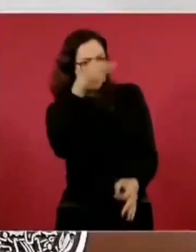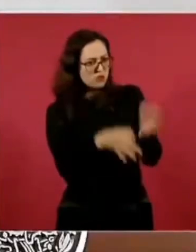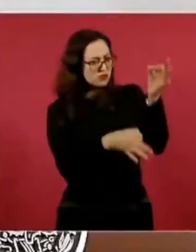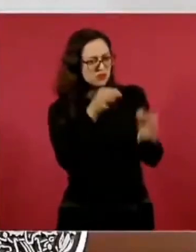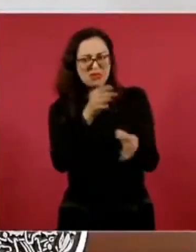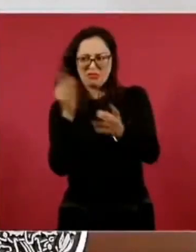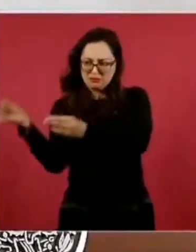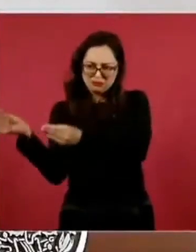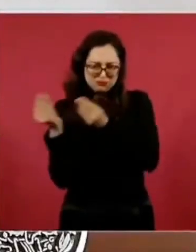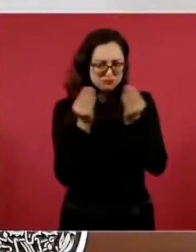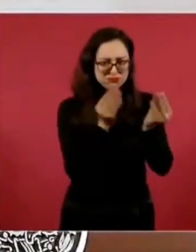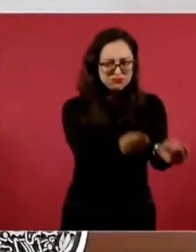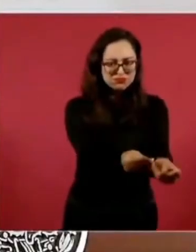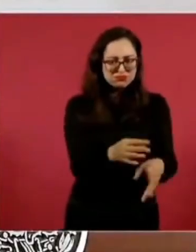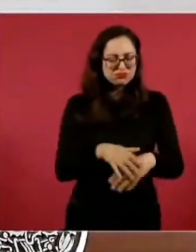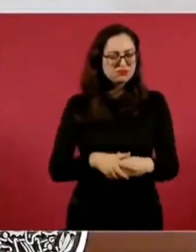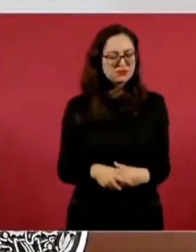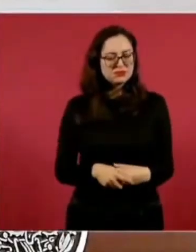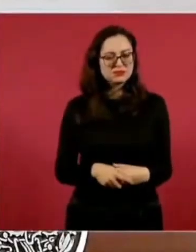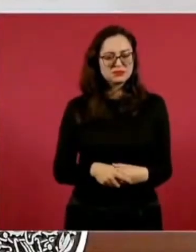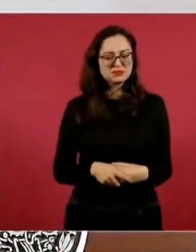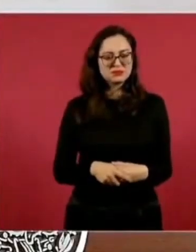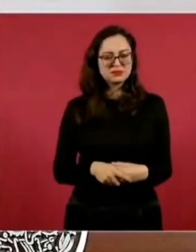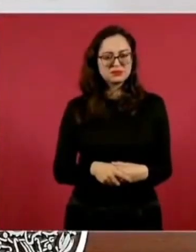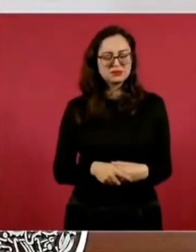al tribunal,